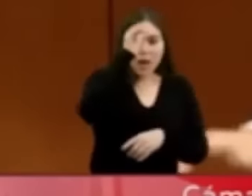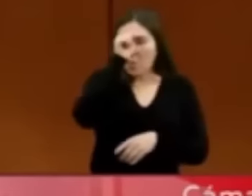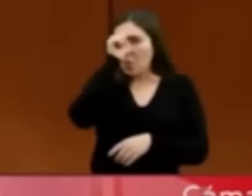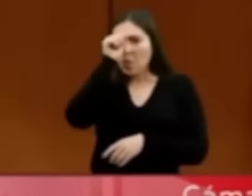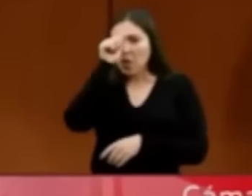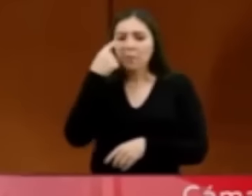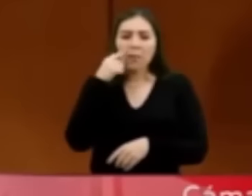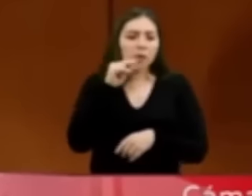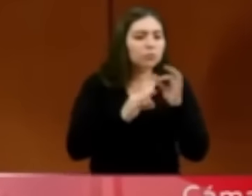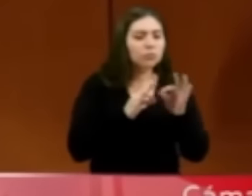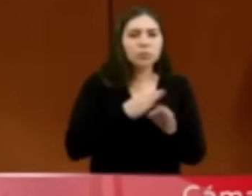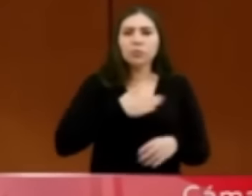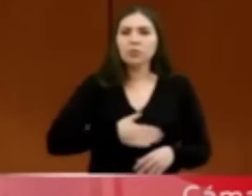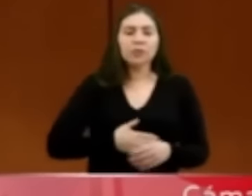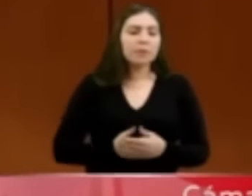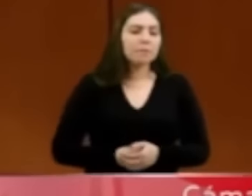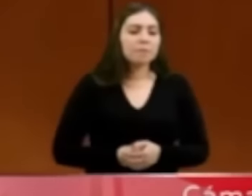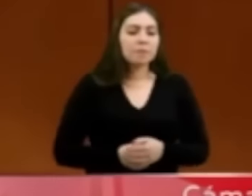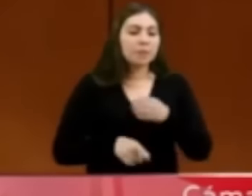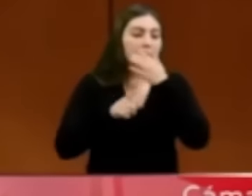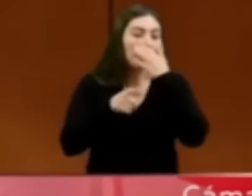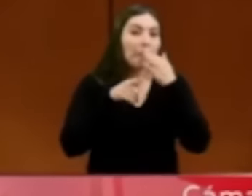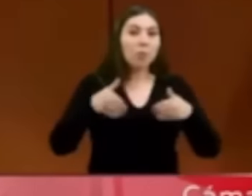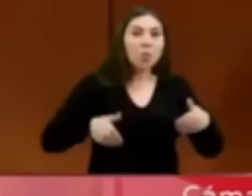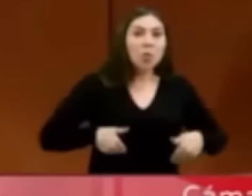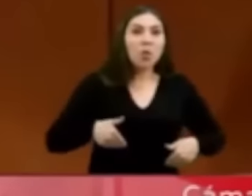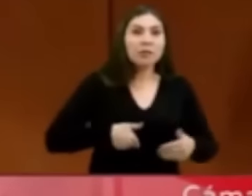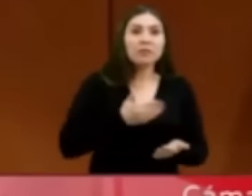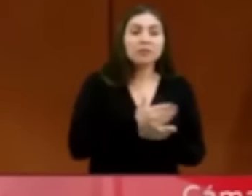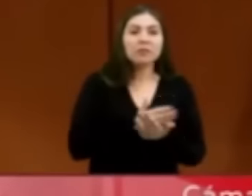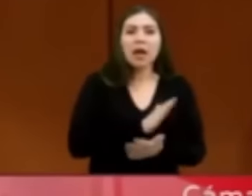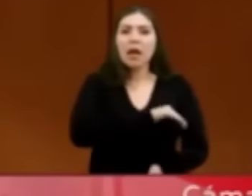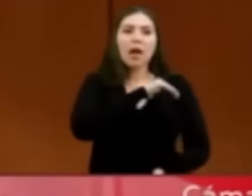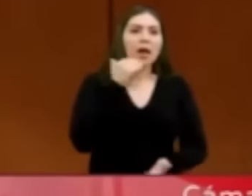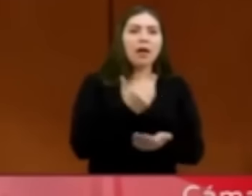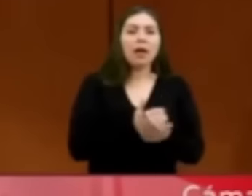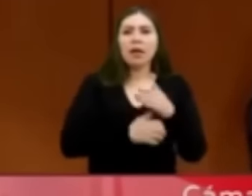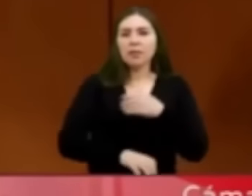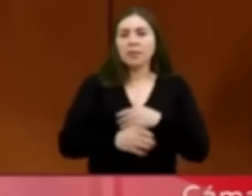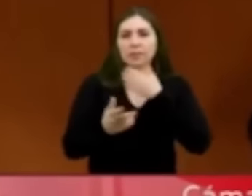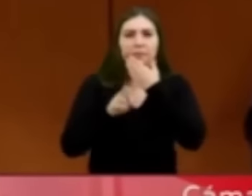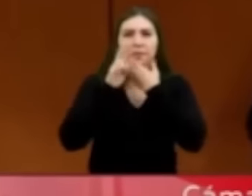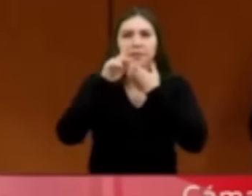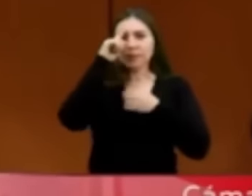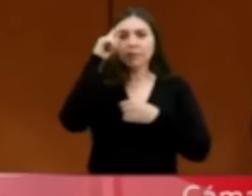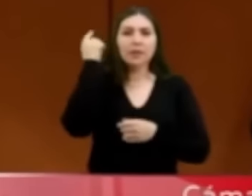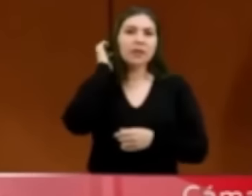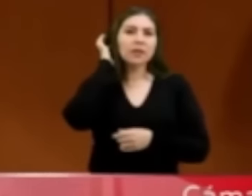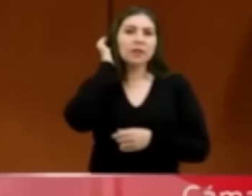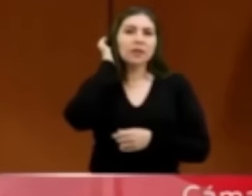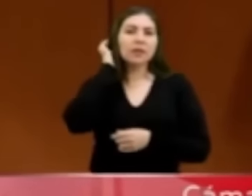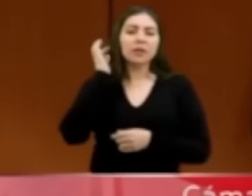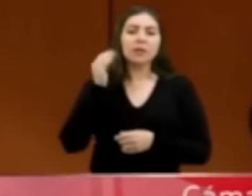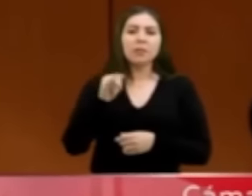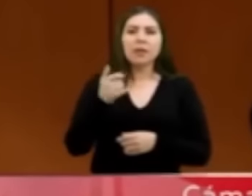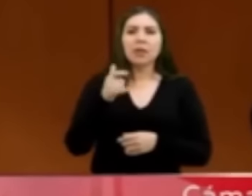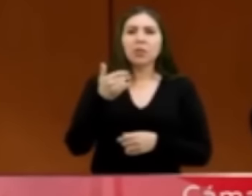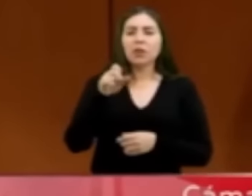persecución. Es evidente que Fernando Yunes va a poder tomar protesta como diputado local,